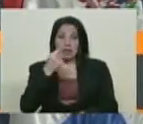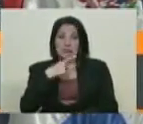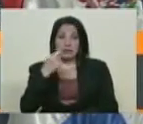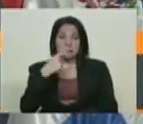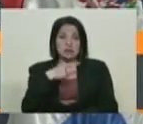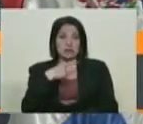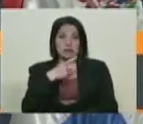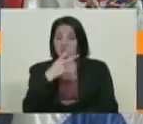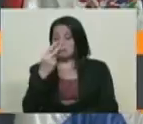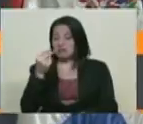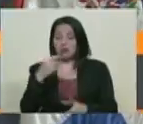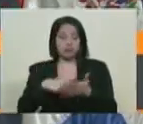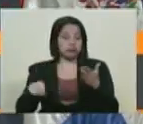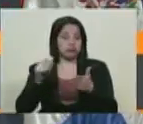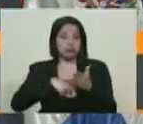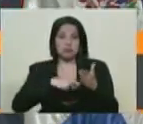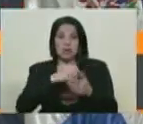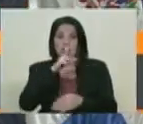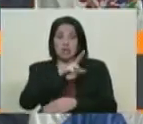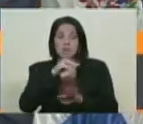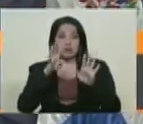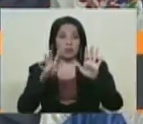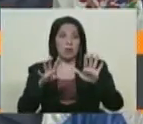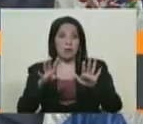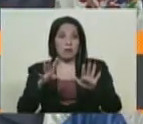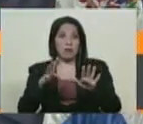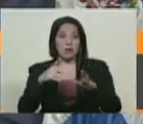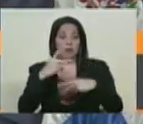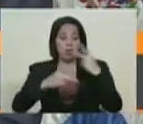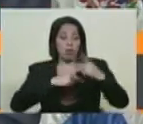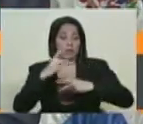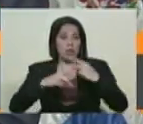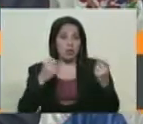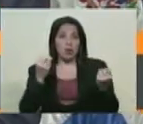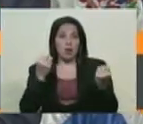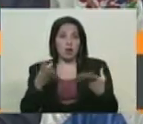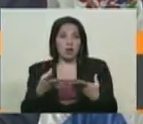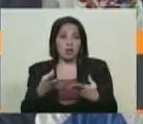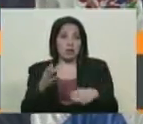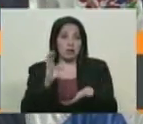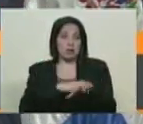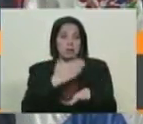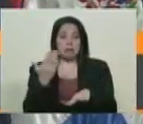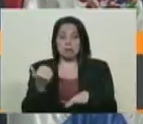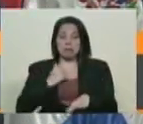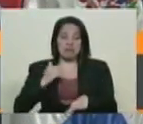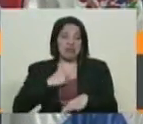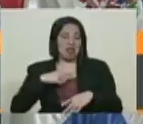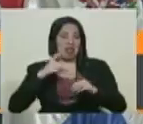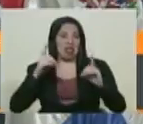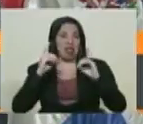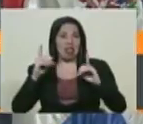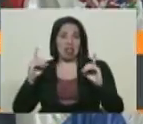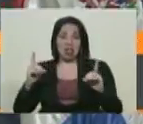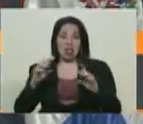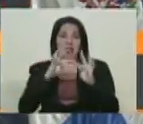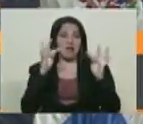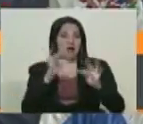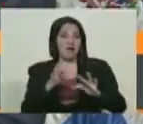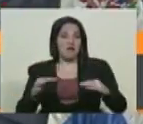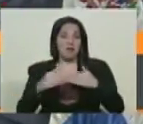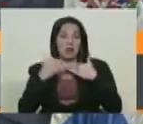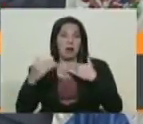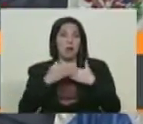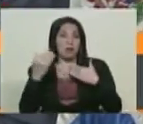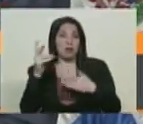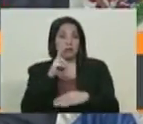cancelarle a 39 proveedores de alimentos y medicina por la sencilla razón de que es una forma de violencia contra